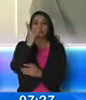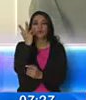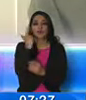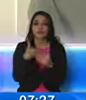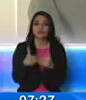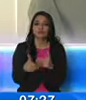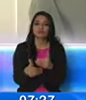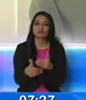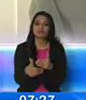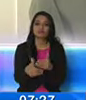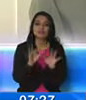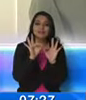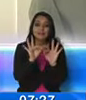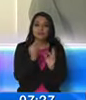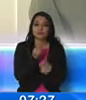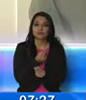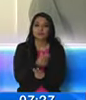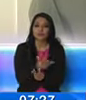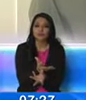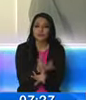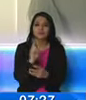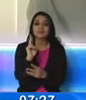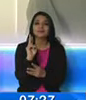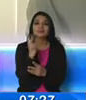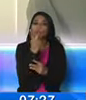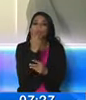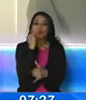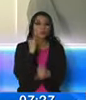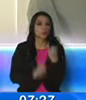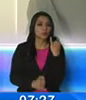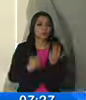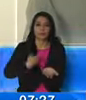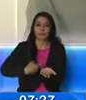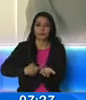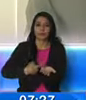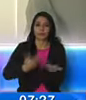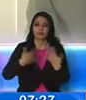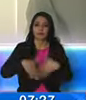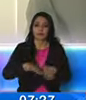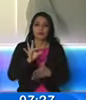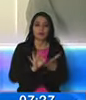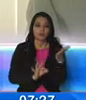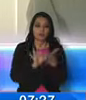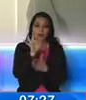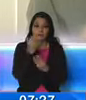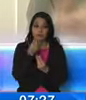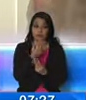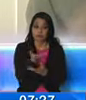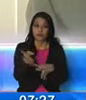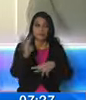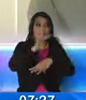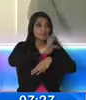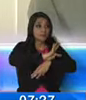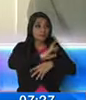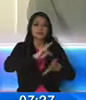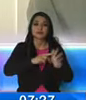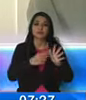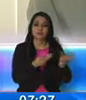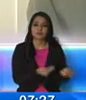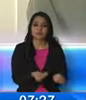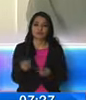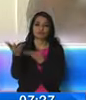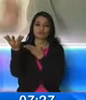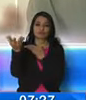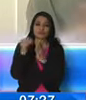para preparar el informe para segundo debate y aprobado el informe en el Pleno se envía